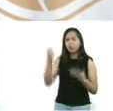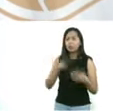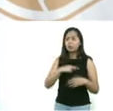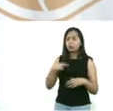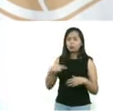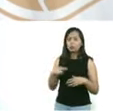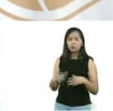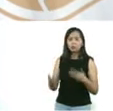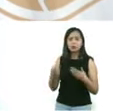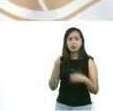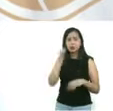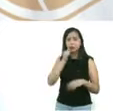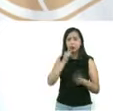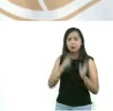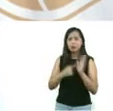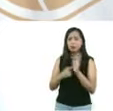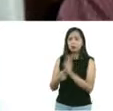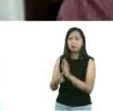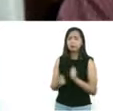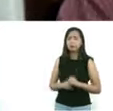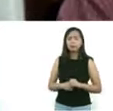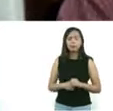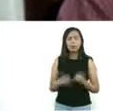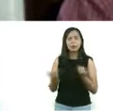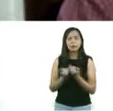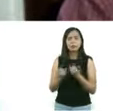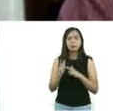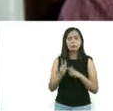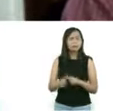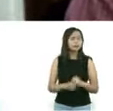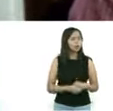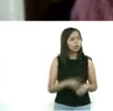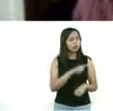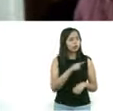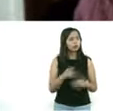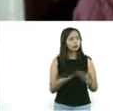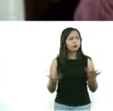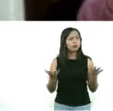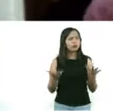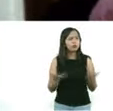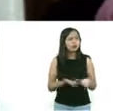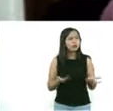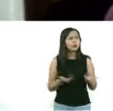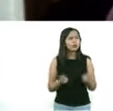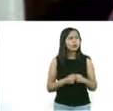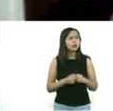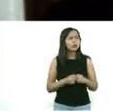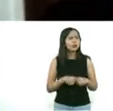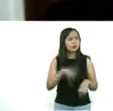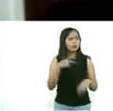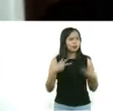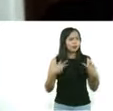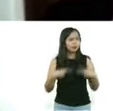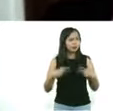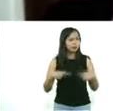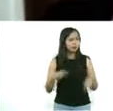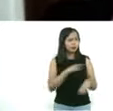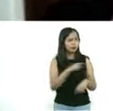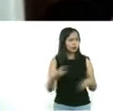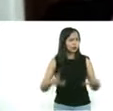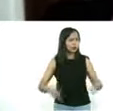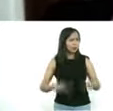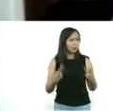abierta, transparente y lo vamos a seguir haciendo. ¿Y cómo hacer para que ese comercio informal regrese a esas plazas comerciales que